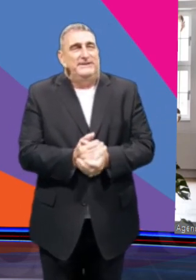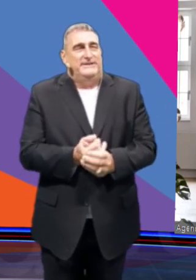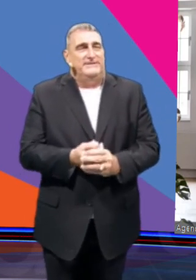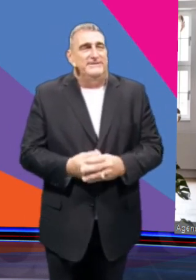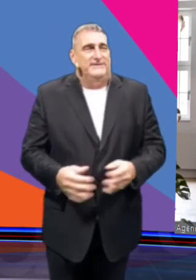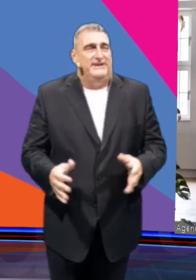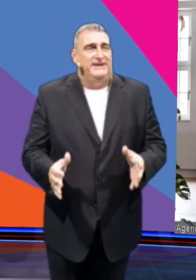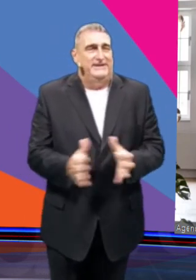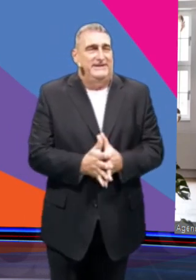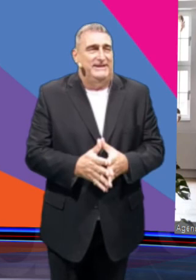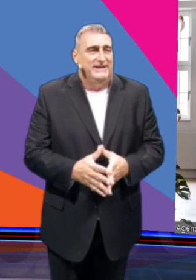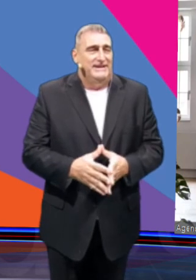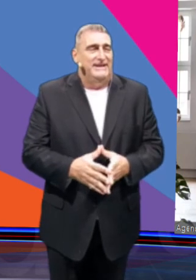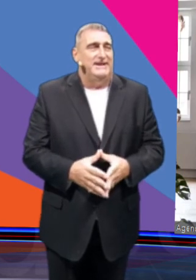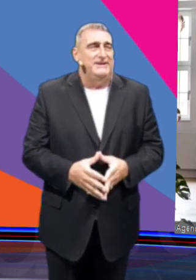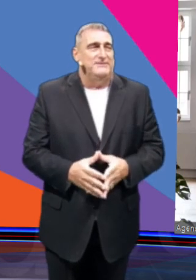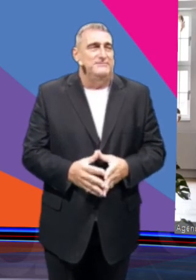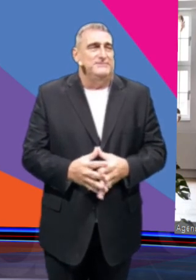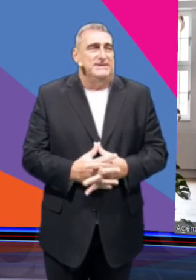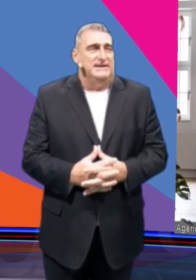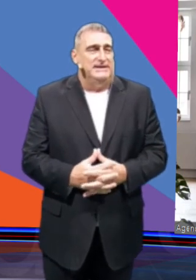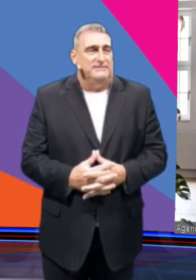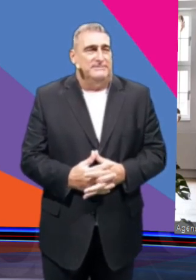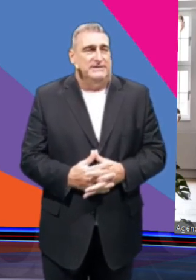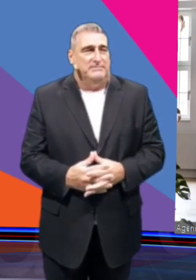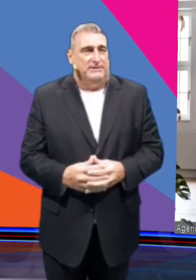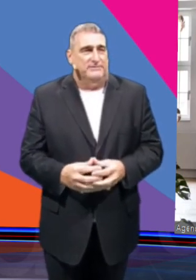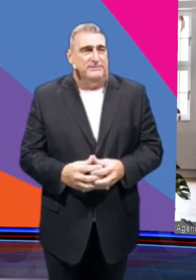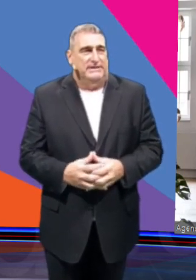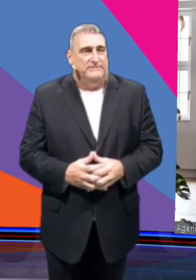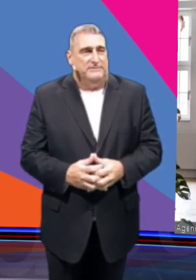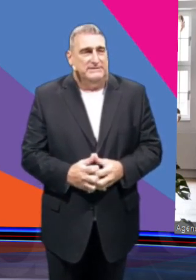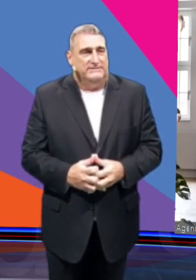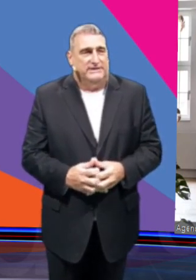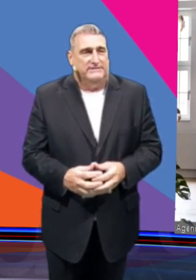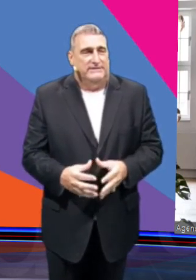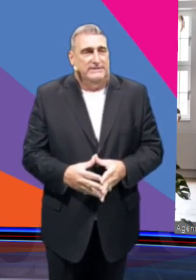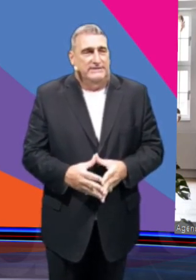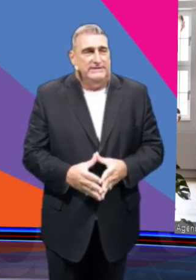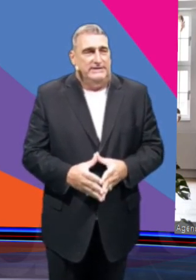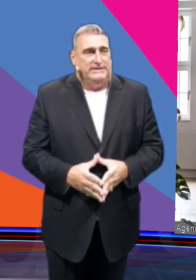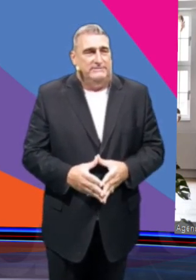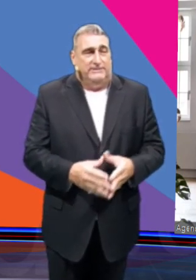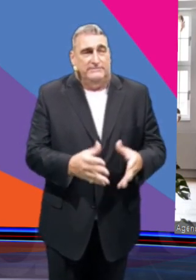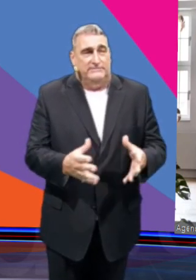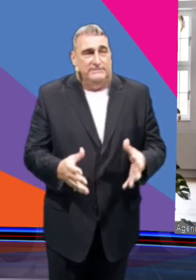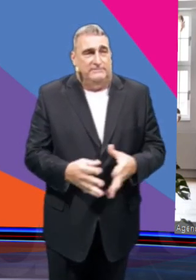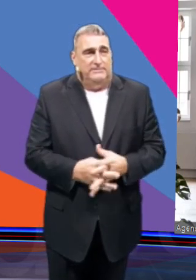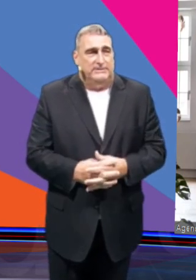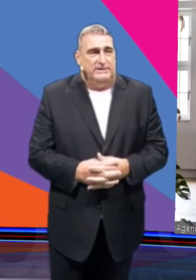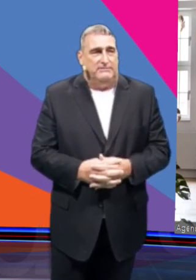Bueno, Antonio, le agradezco mucho la salida como siempre, con toda la información, ¿eh? Y Un bueno, cariño. nos volvemos hasta cualquier momento.